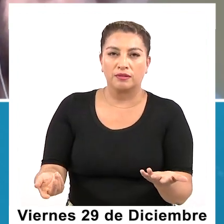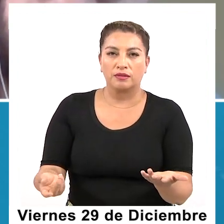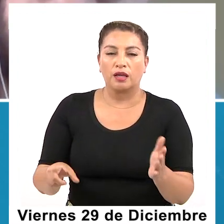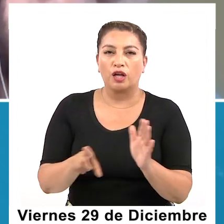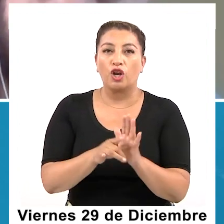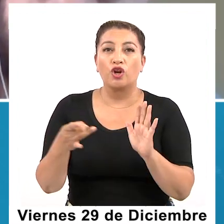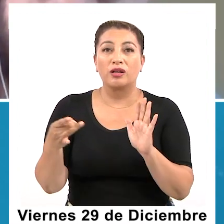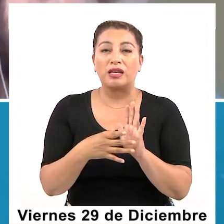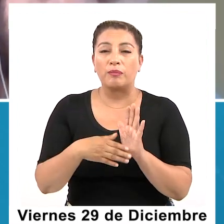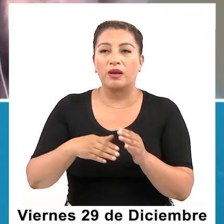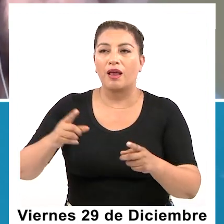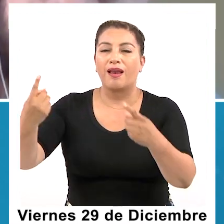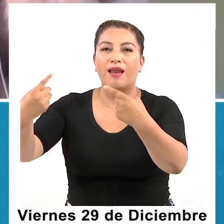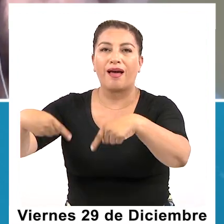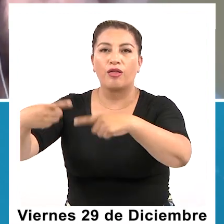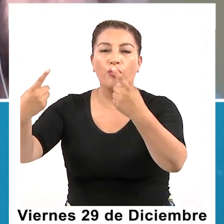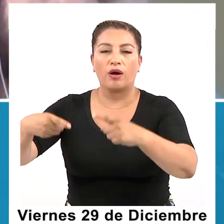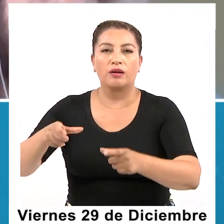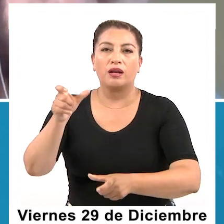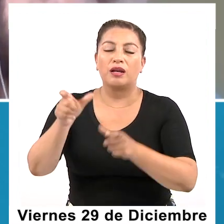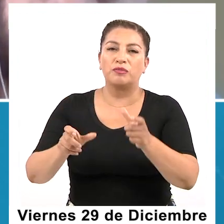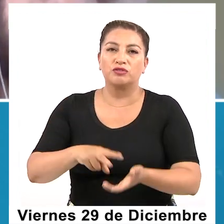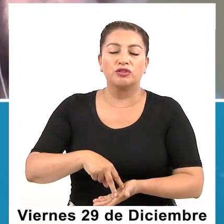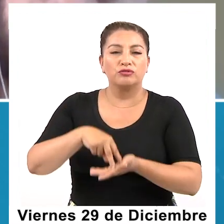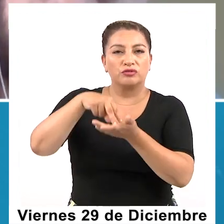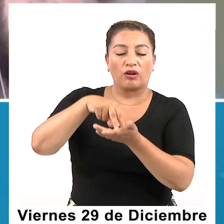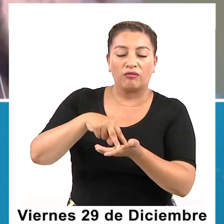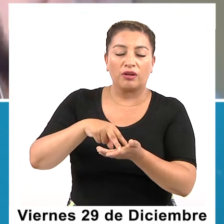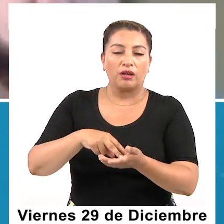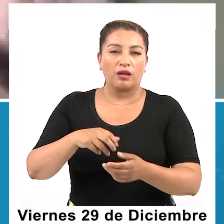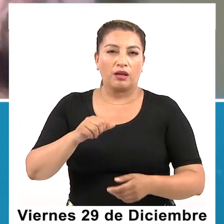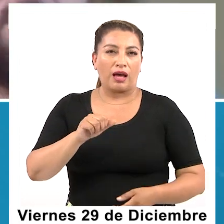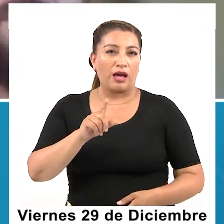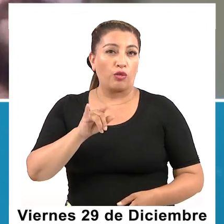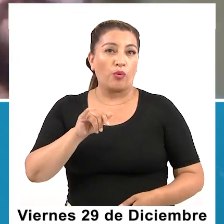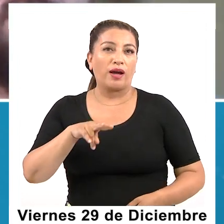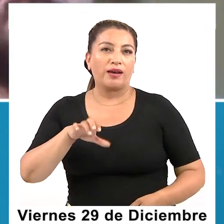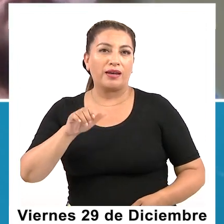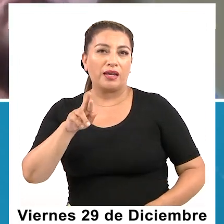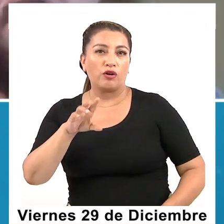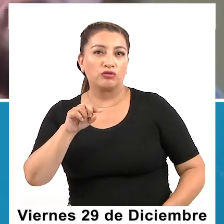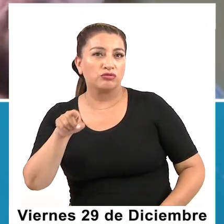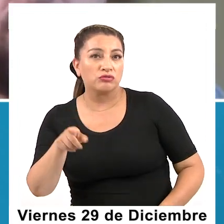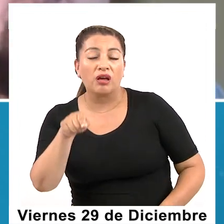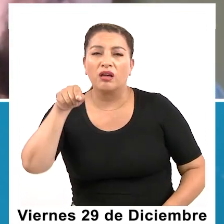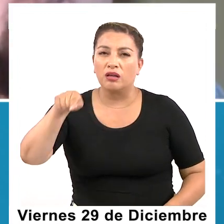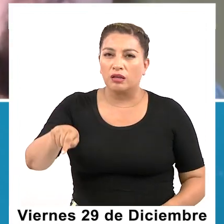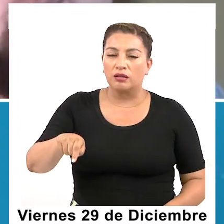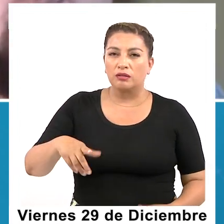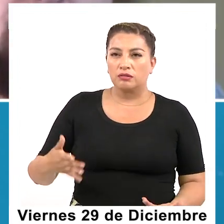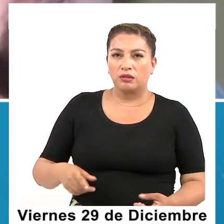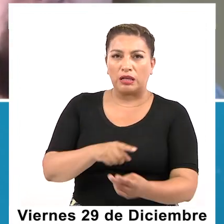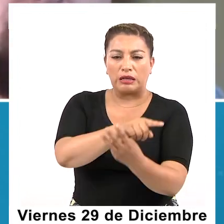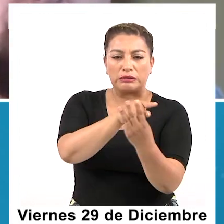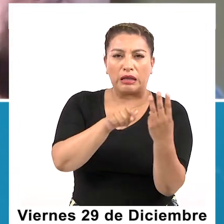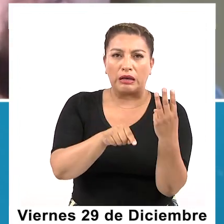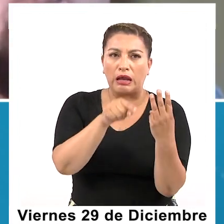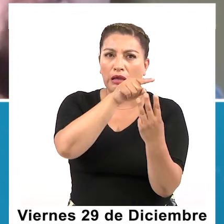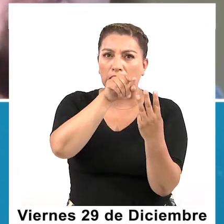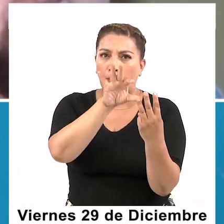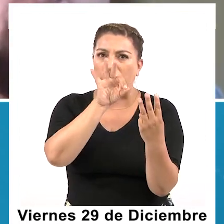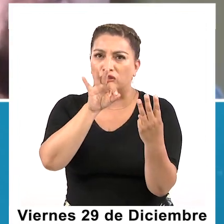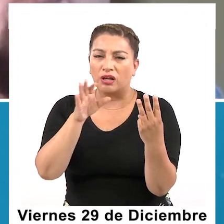crímenes fronterizos, los aduaneros que tenemos en zona franca, etcétera, creo que llama la atención que primero en la terna no hay ninguna